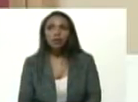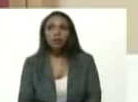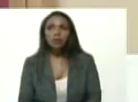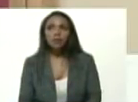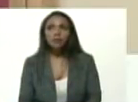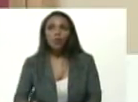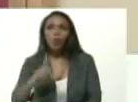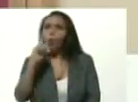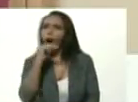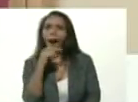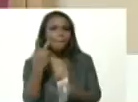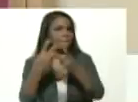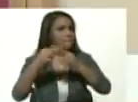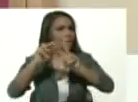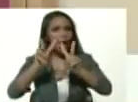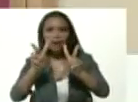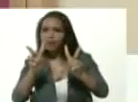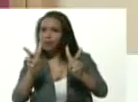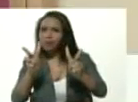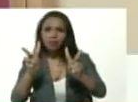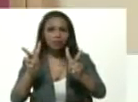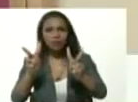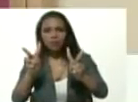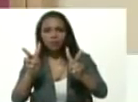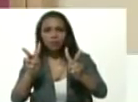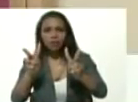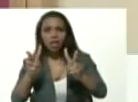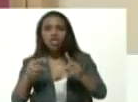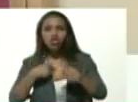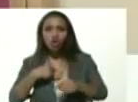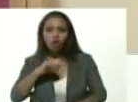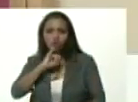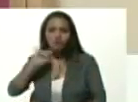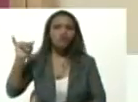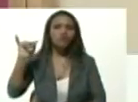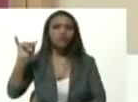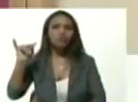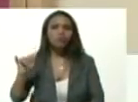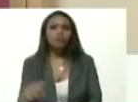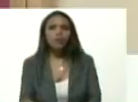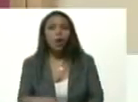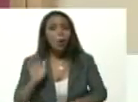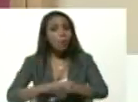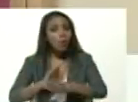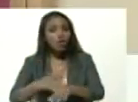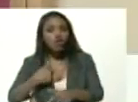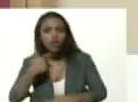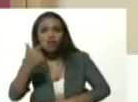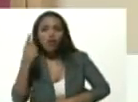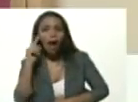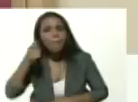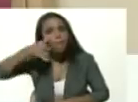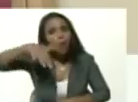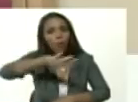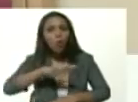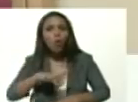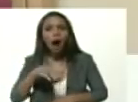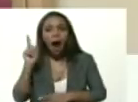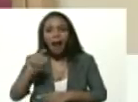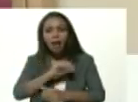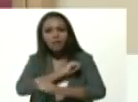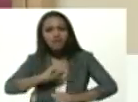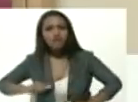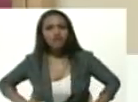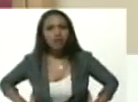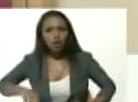No tienen paz con la miseria. Tengo que denunciarlo, porque tengo que decirle al pueblo, a la Fuerza Armada